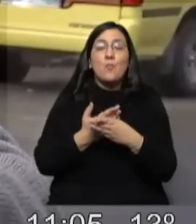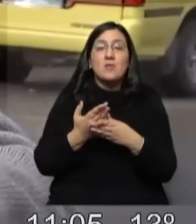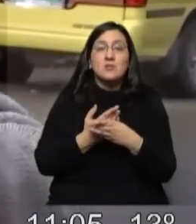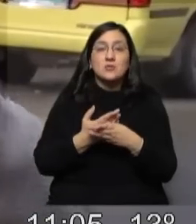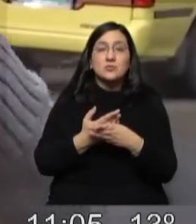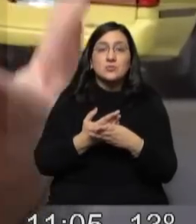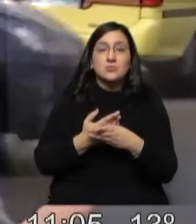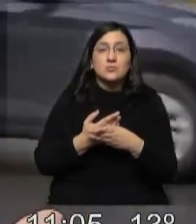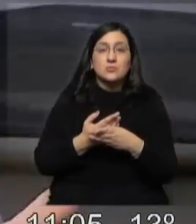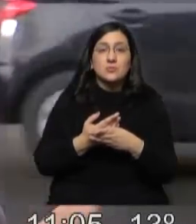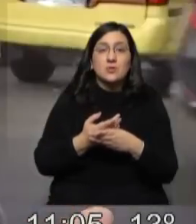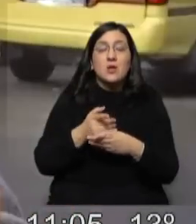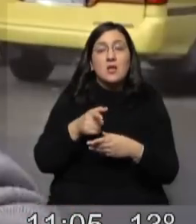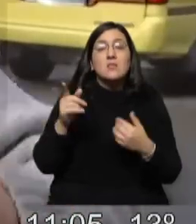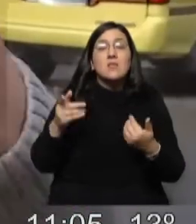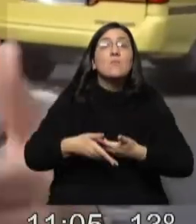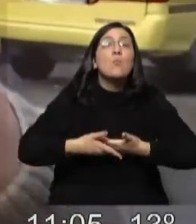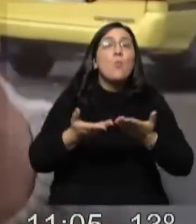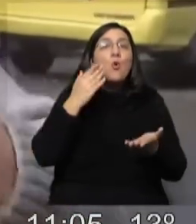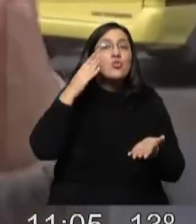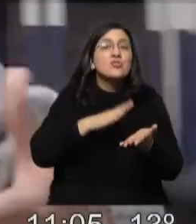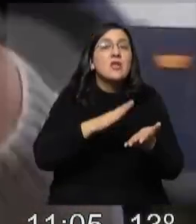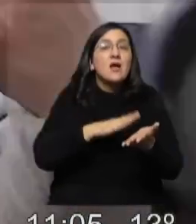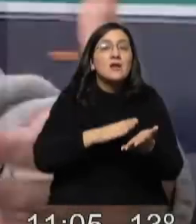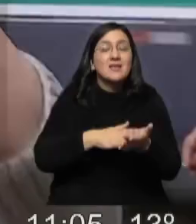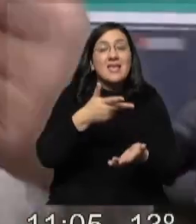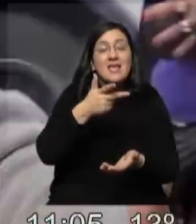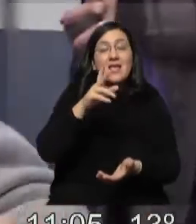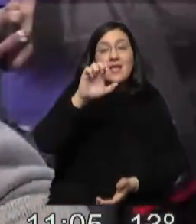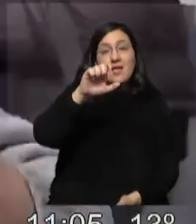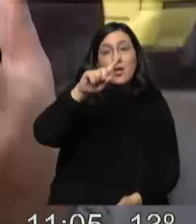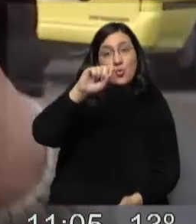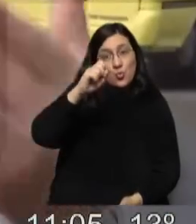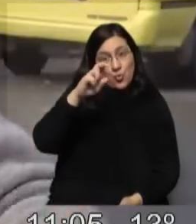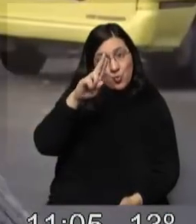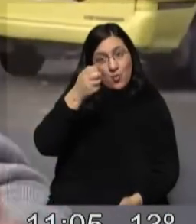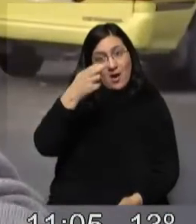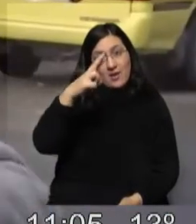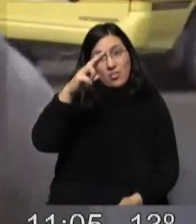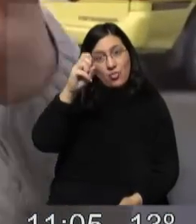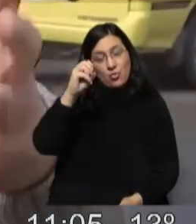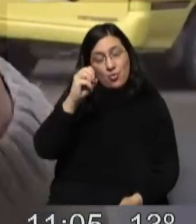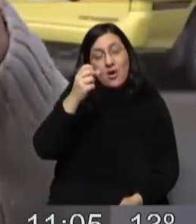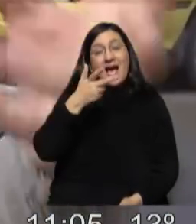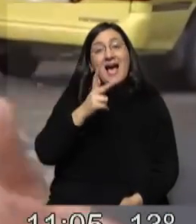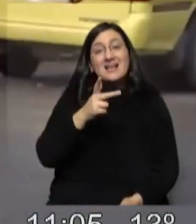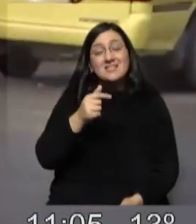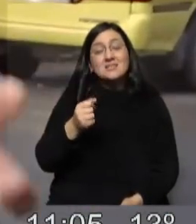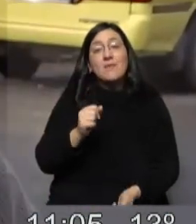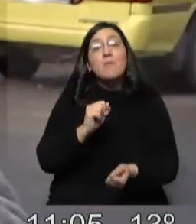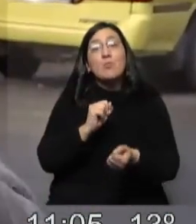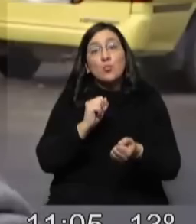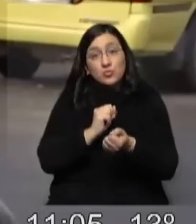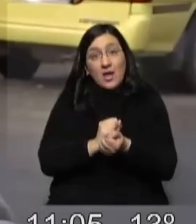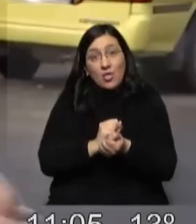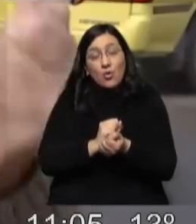para, bueno, ahí demostrar que Eduardo H. estaba imputado por lavado de activos en Perú por la causa Odebrecht, por el